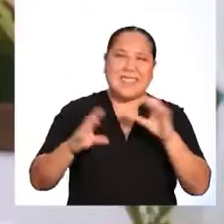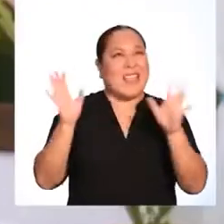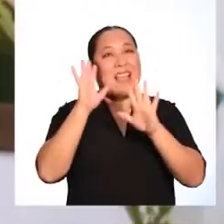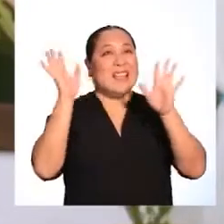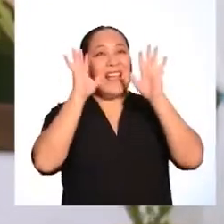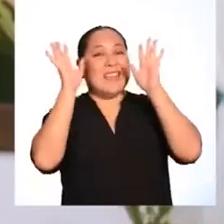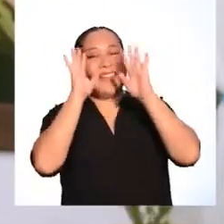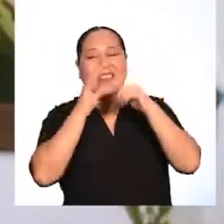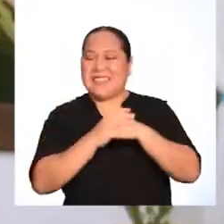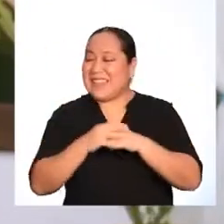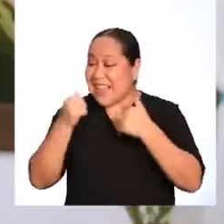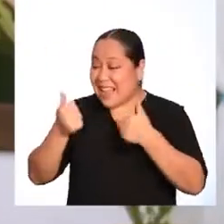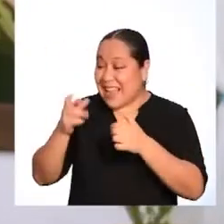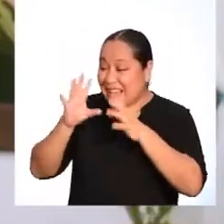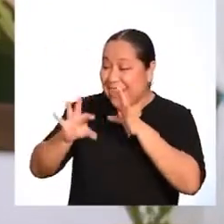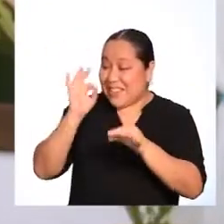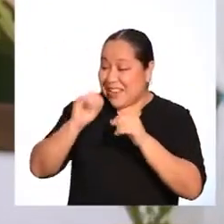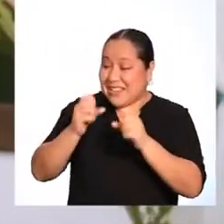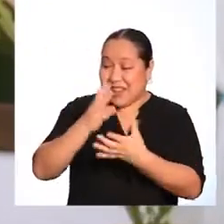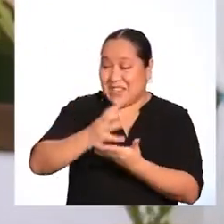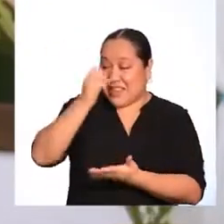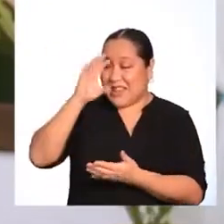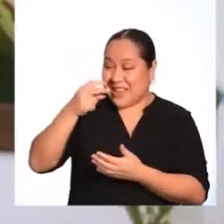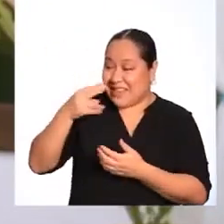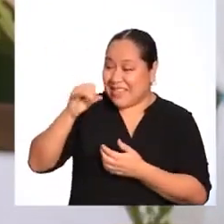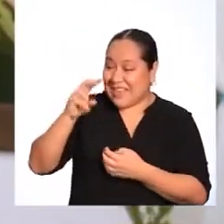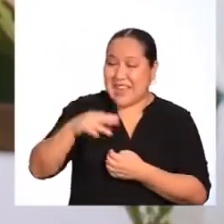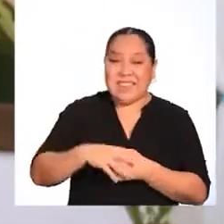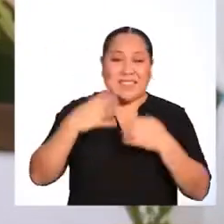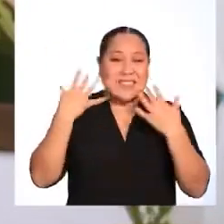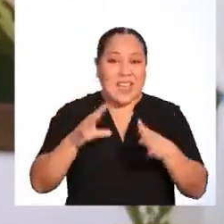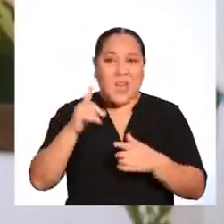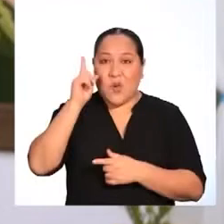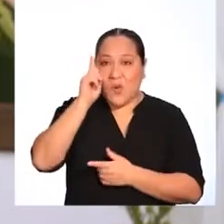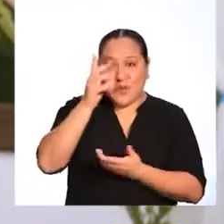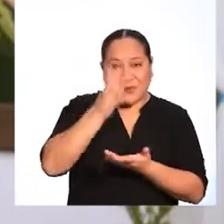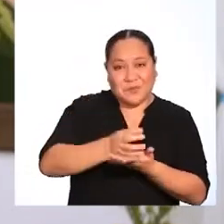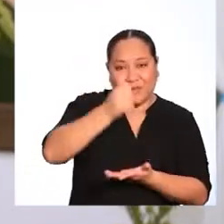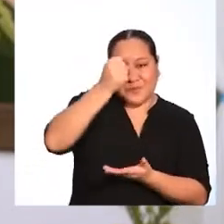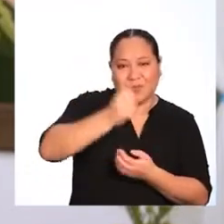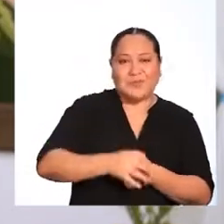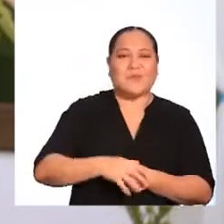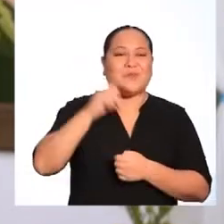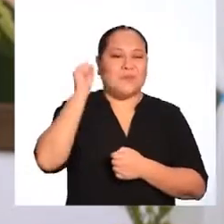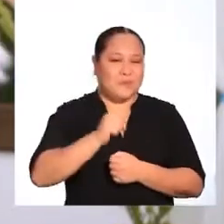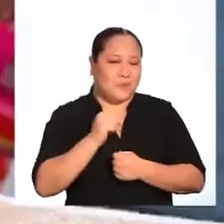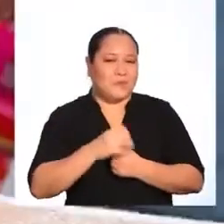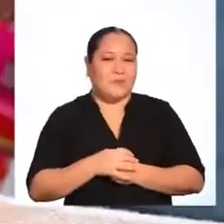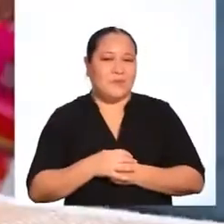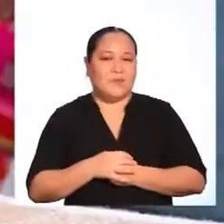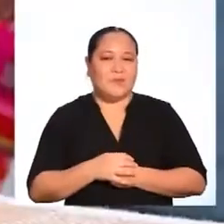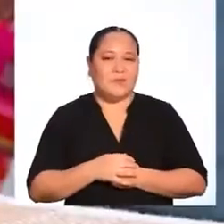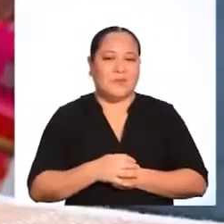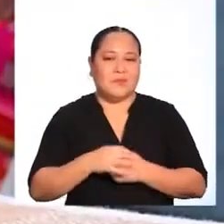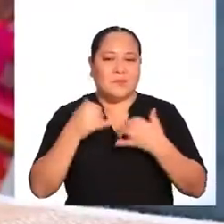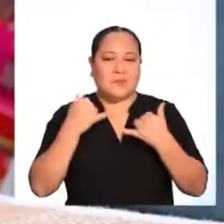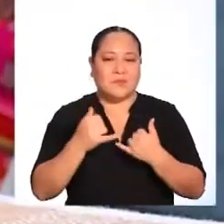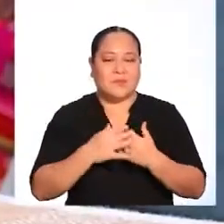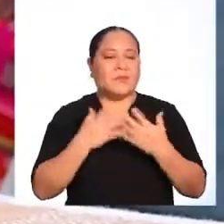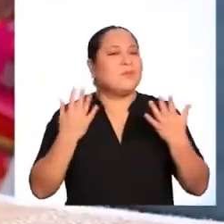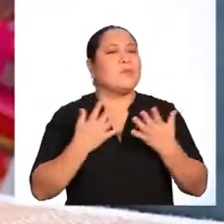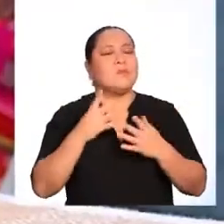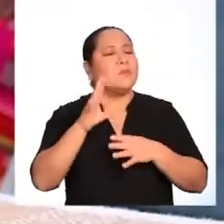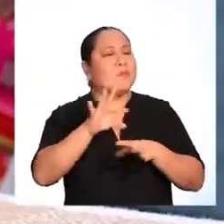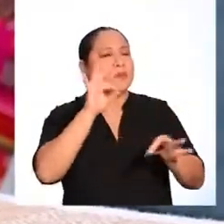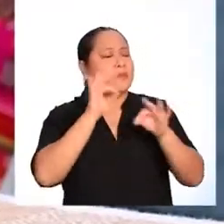y en total en contraste la botella chancay ya tenemos una botella y ahora ahora que